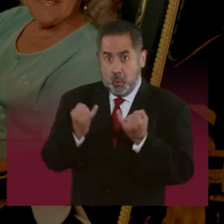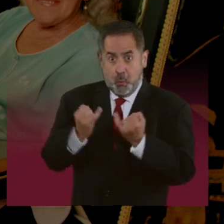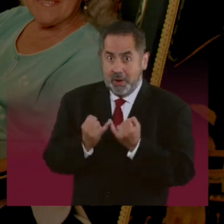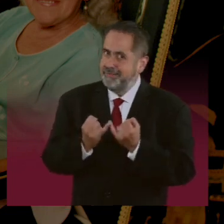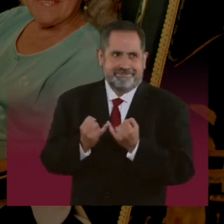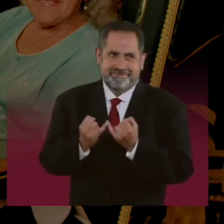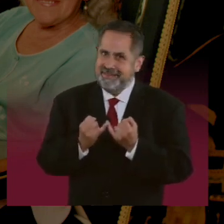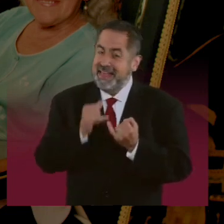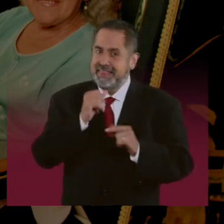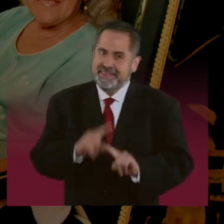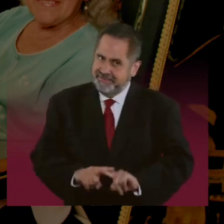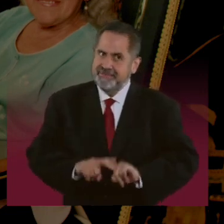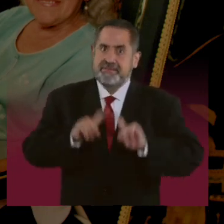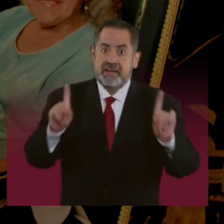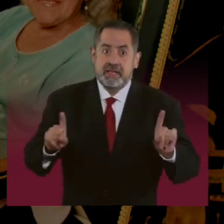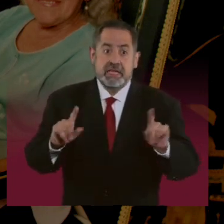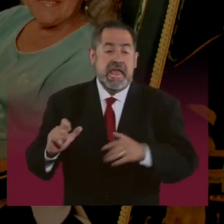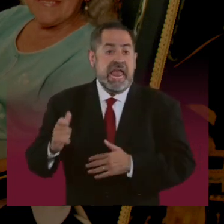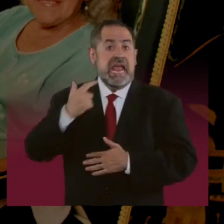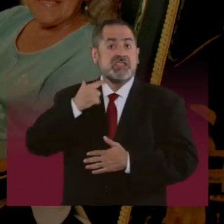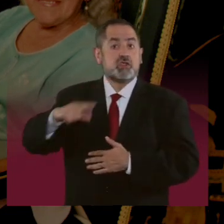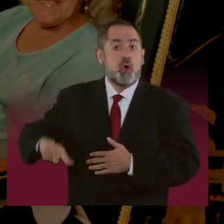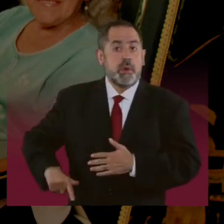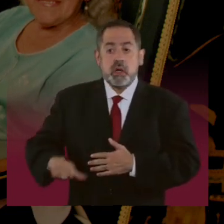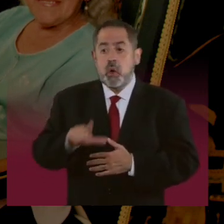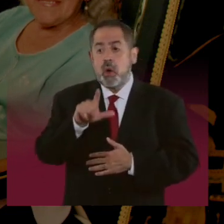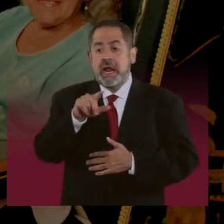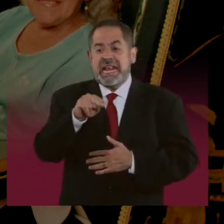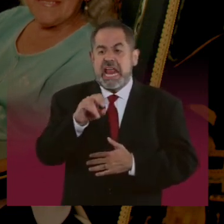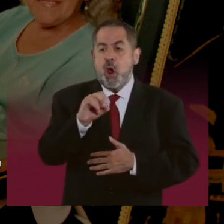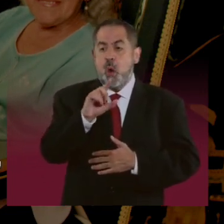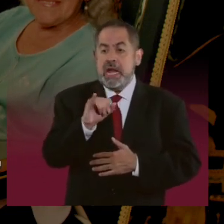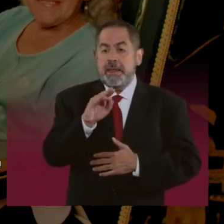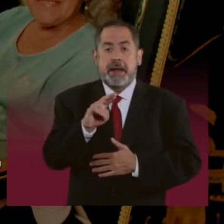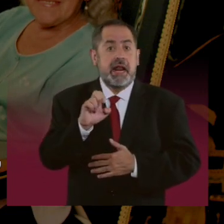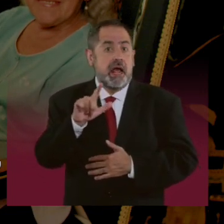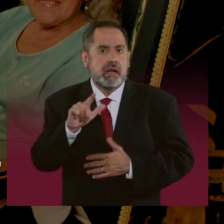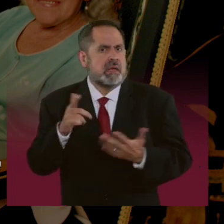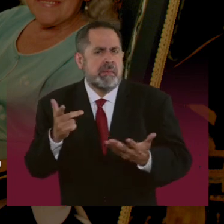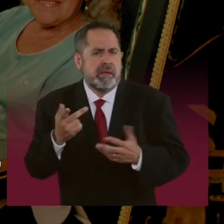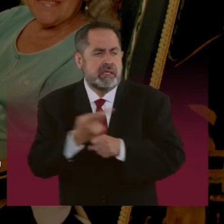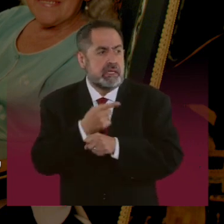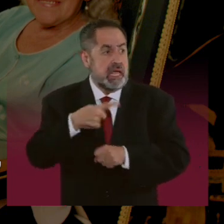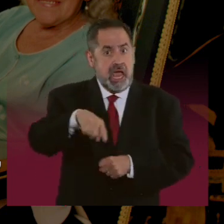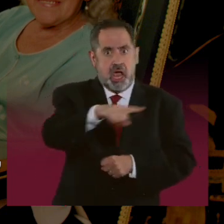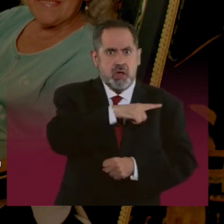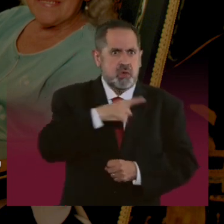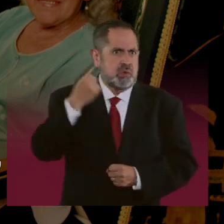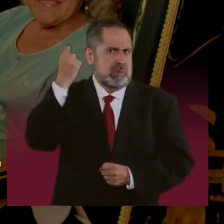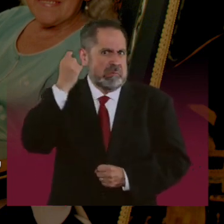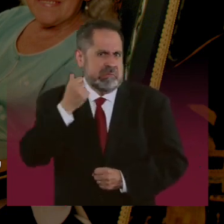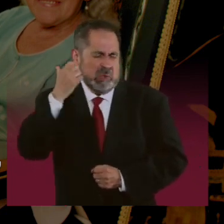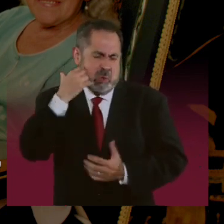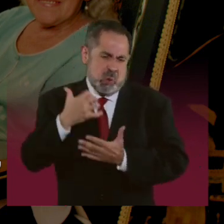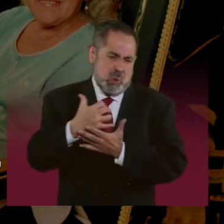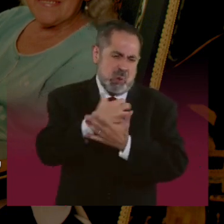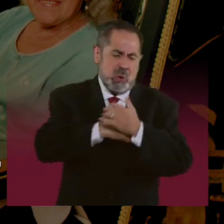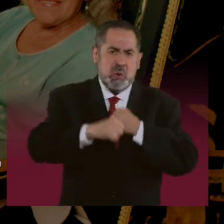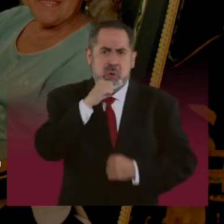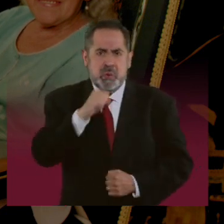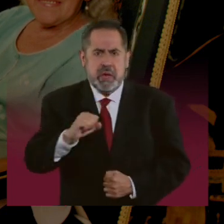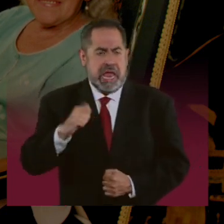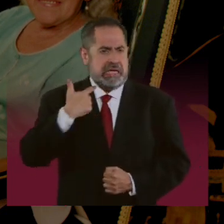no somos iguales Durante los gobiernos neoliberales las pensiones jugosas eran para los expresidentes